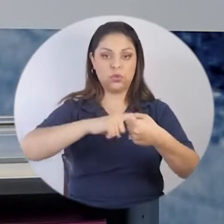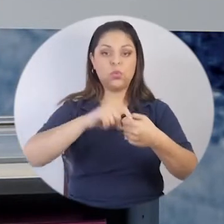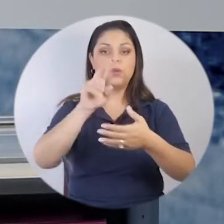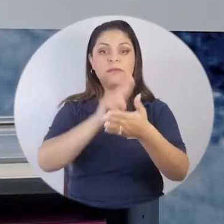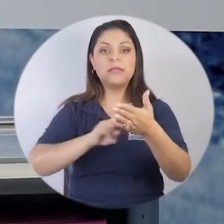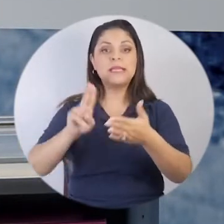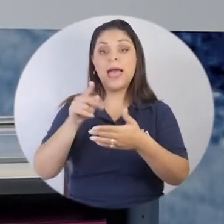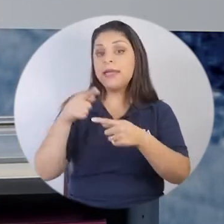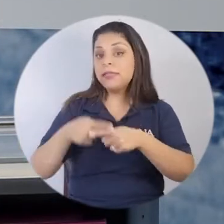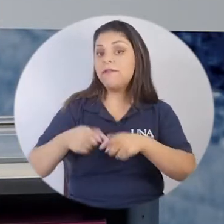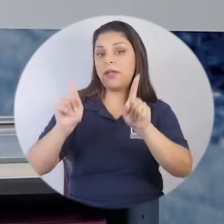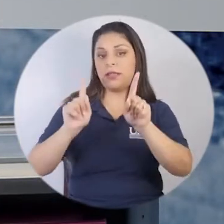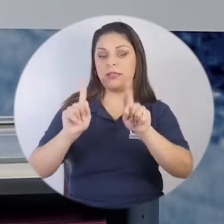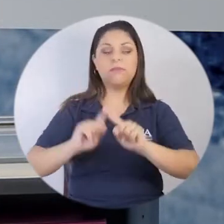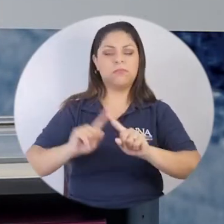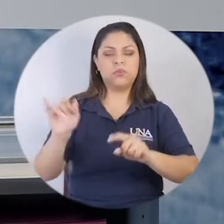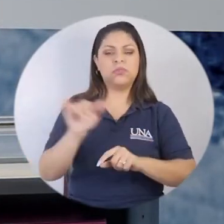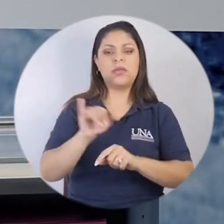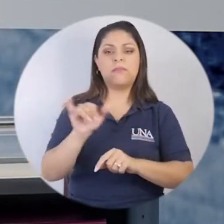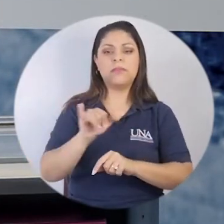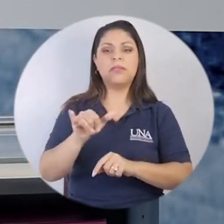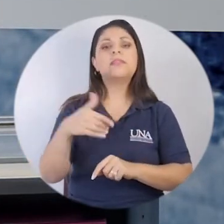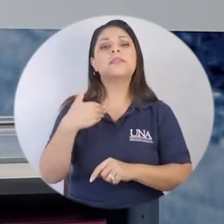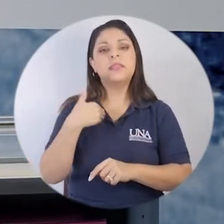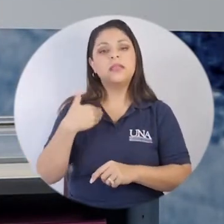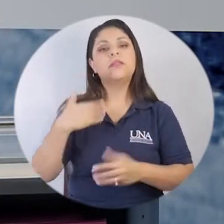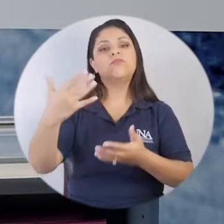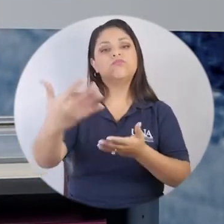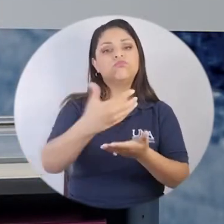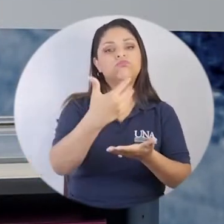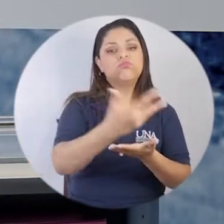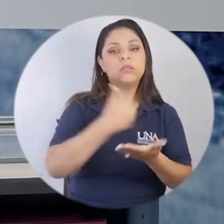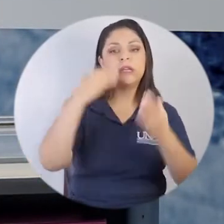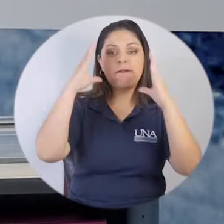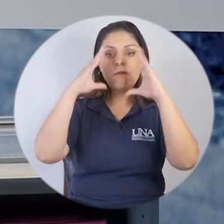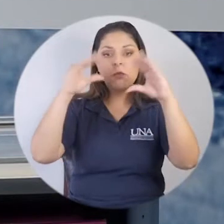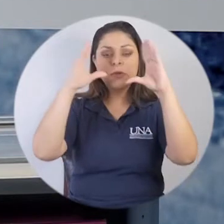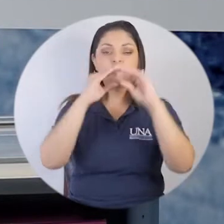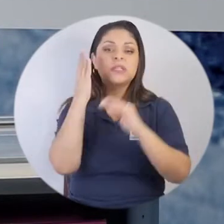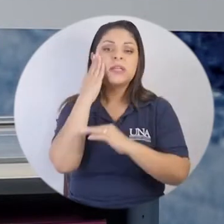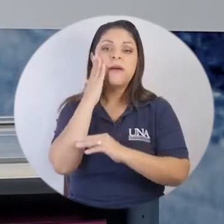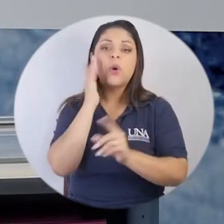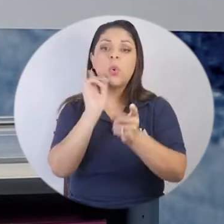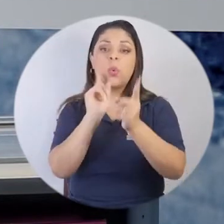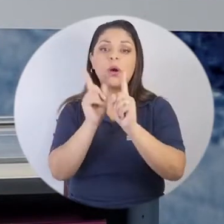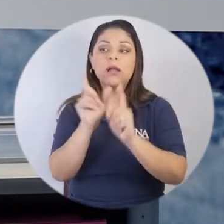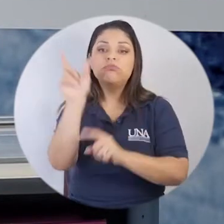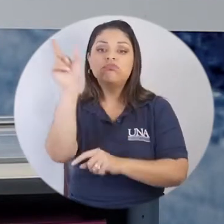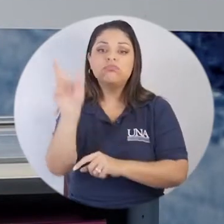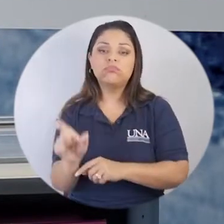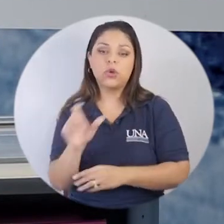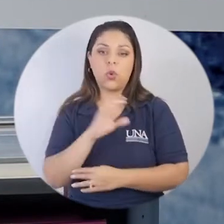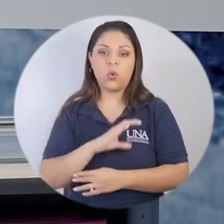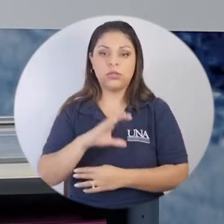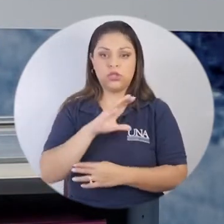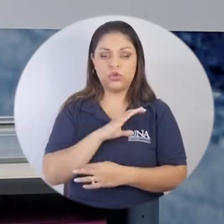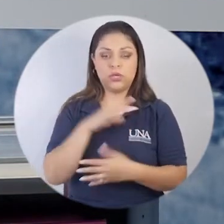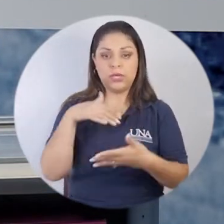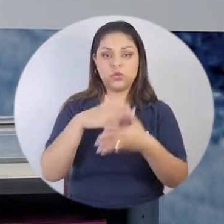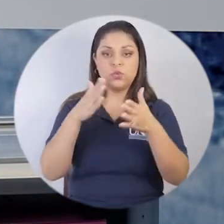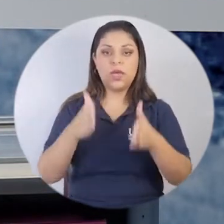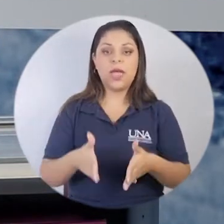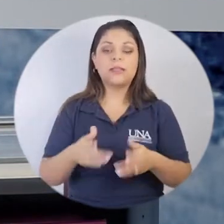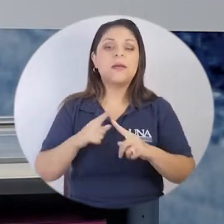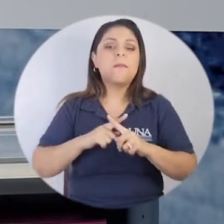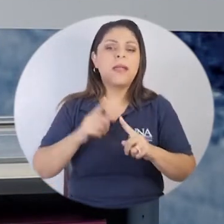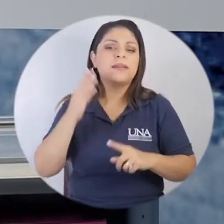universidad. Uh-huh. Entonces, es un proceso diferente, pero también implica la recabación de información, ¿verdad? Para poder saber cuál es la condición del estudiante, un poco más